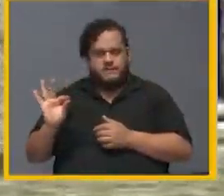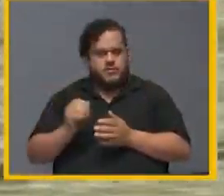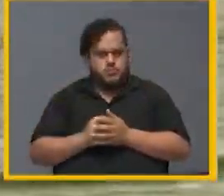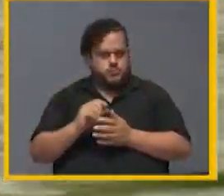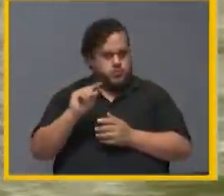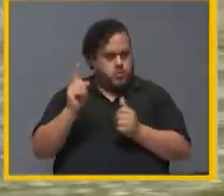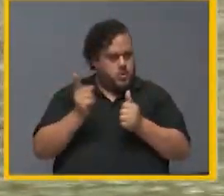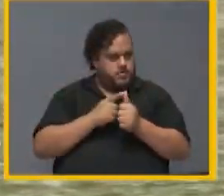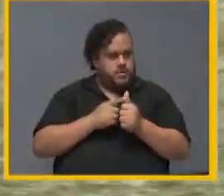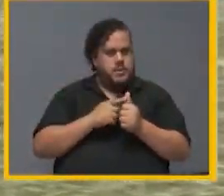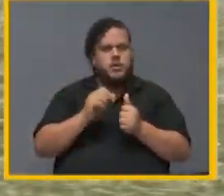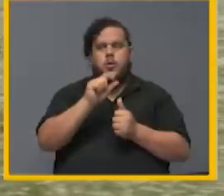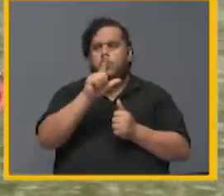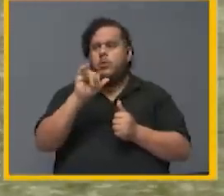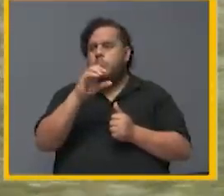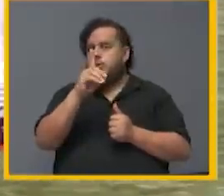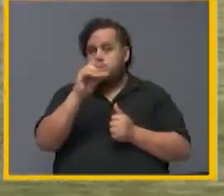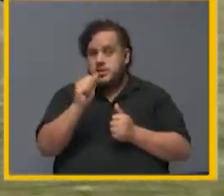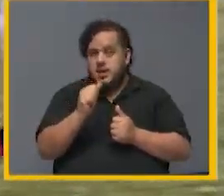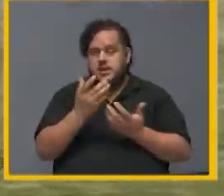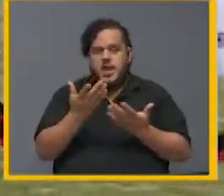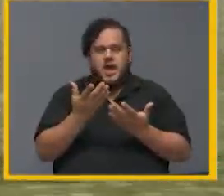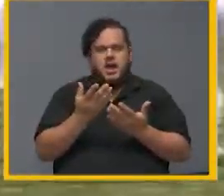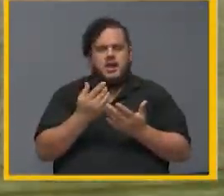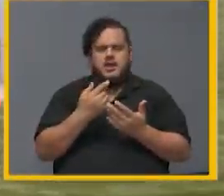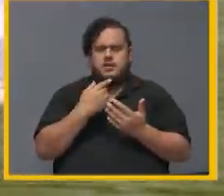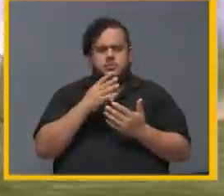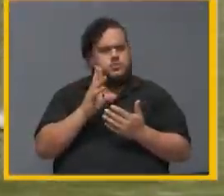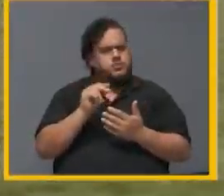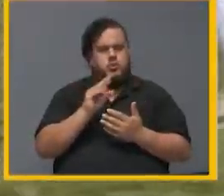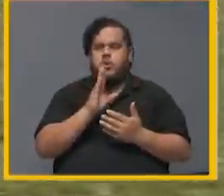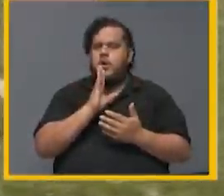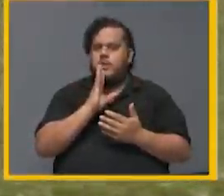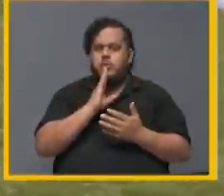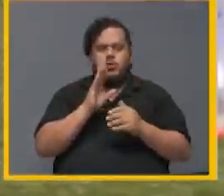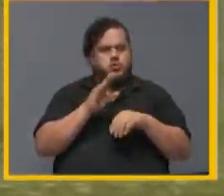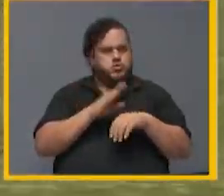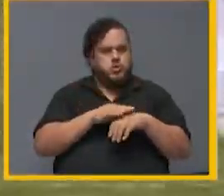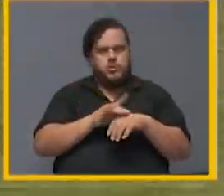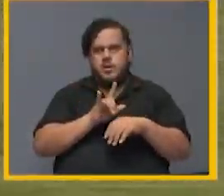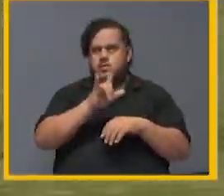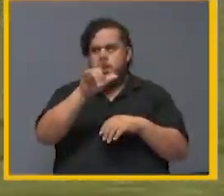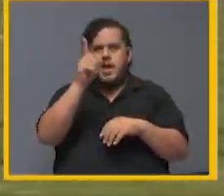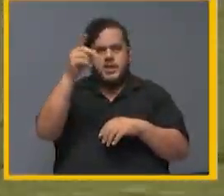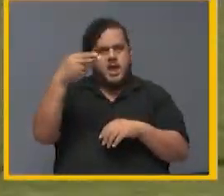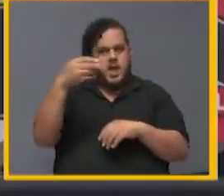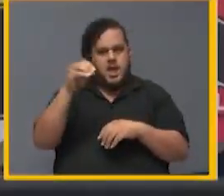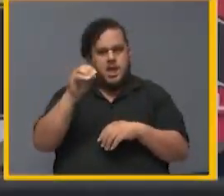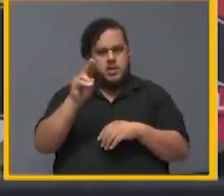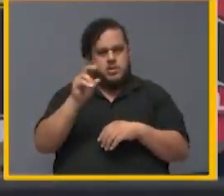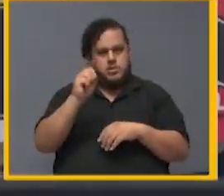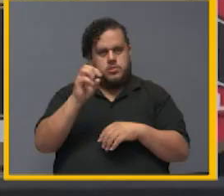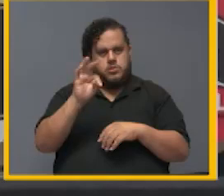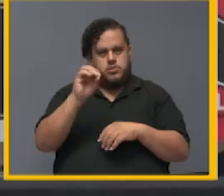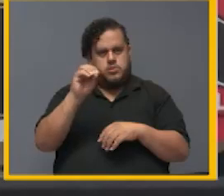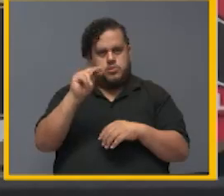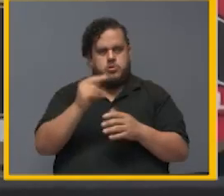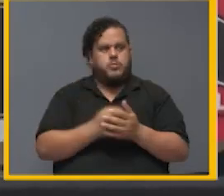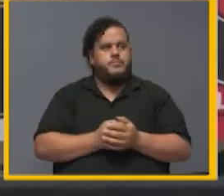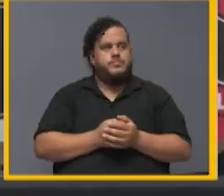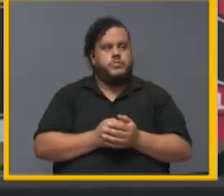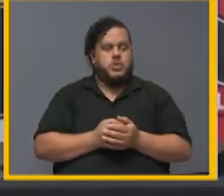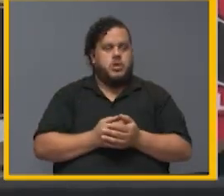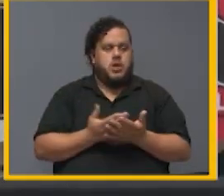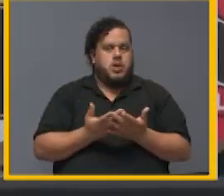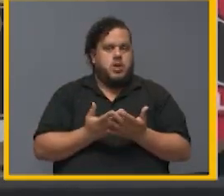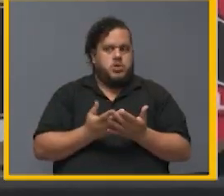primero, Agustín Lleida apenas quiso referirse al viaje que tuvo el extremo este jueves a Houston. Son motivos que